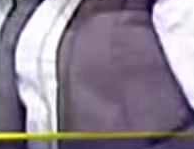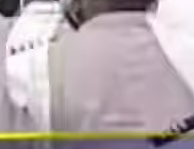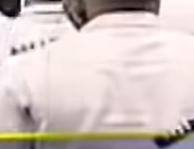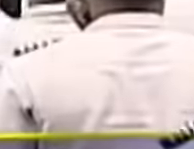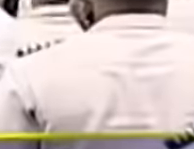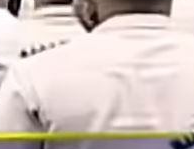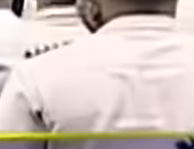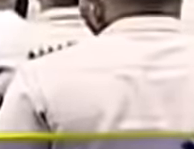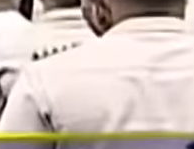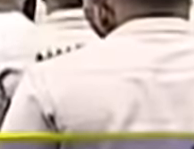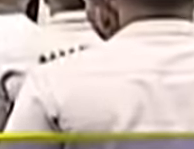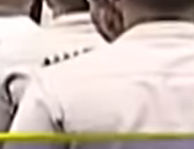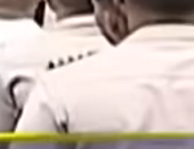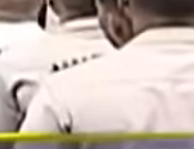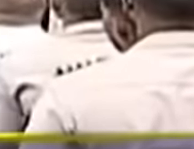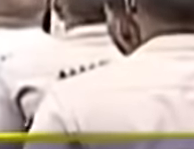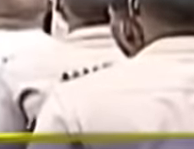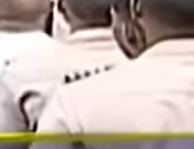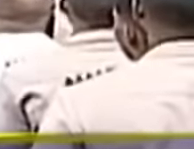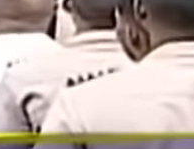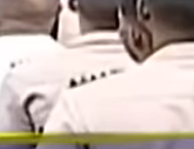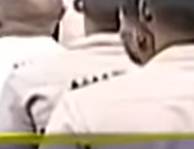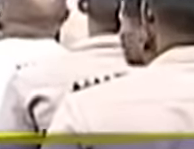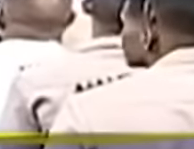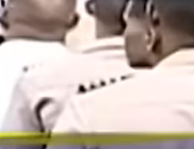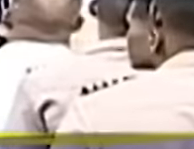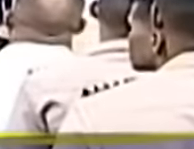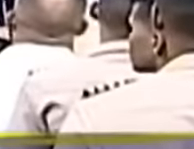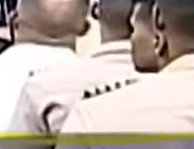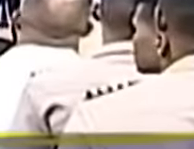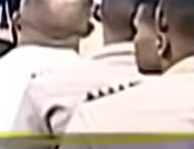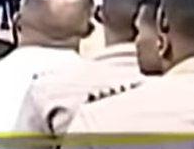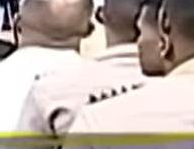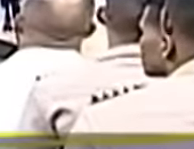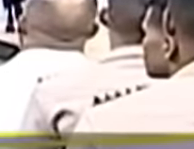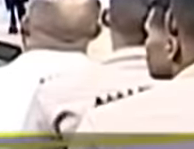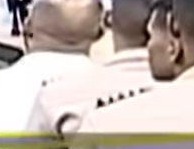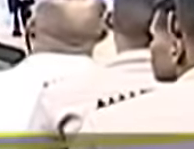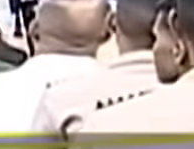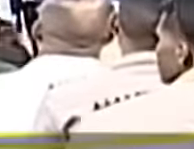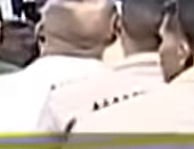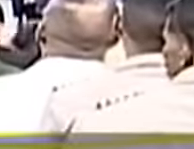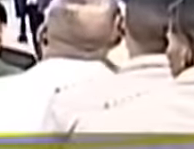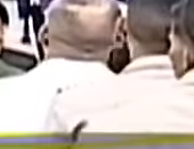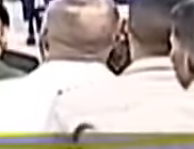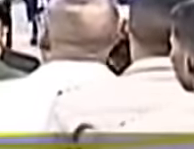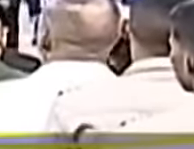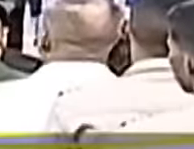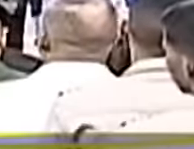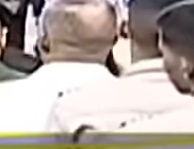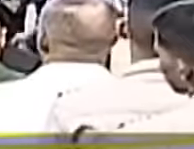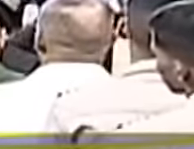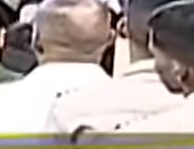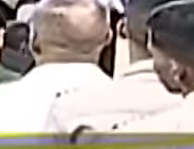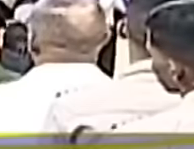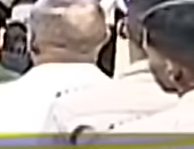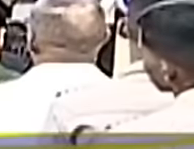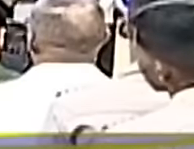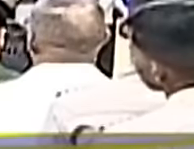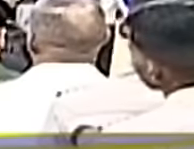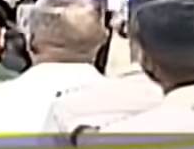y que rompió las cadenas del pavor y el